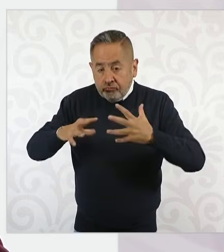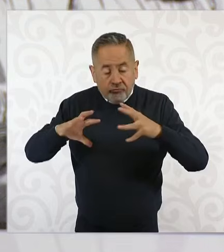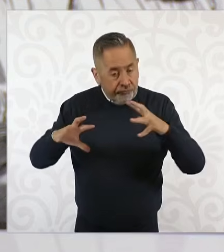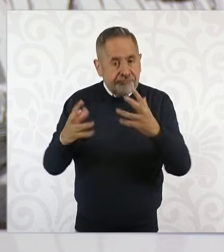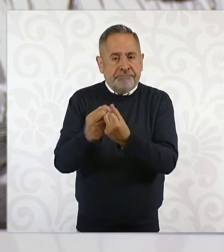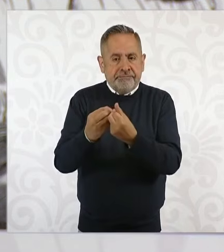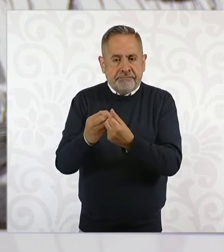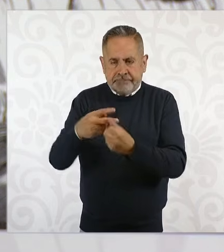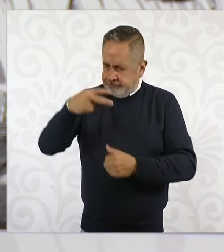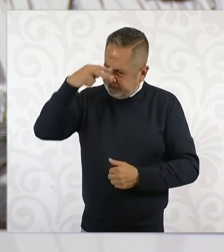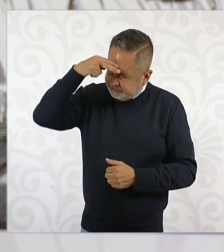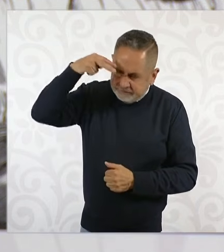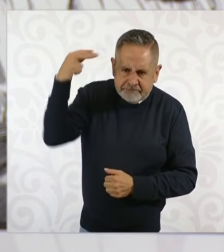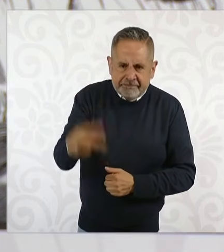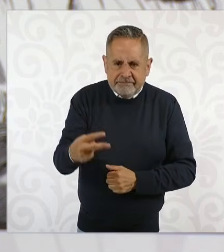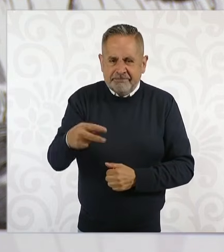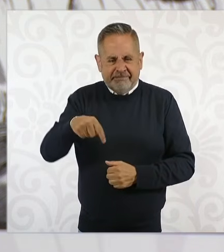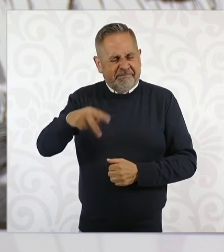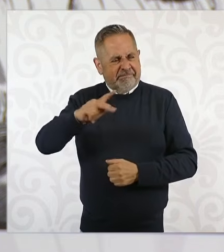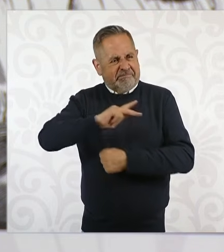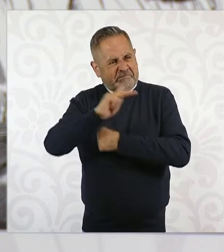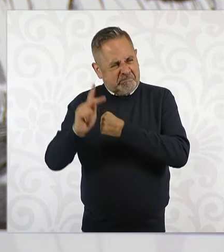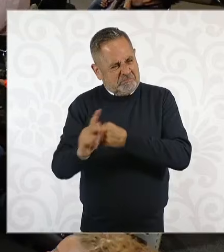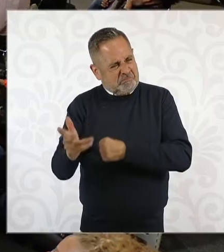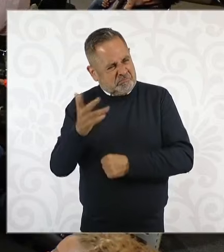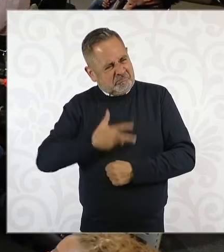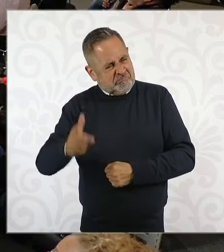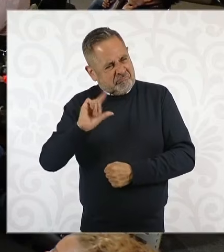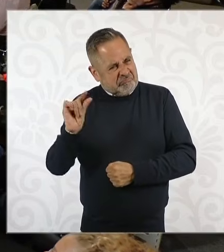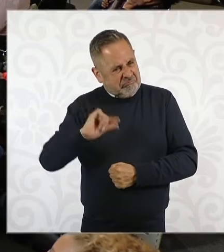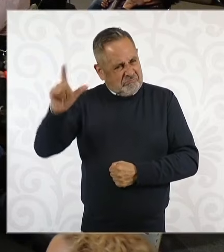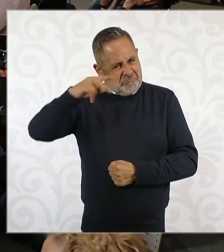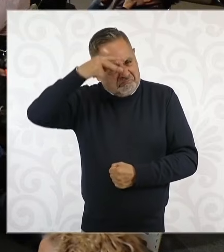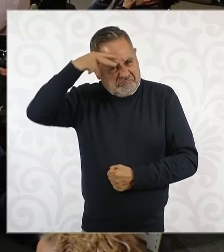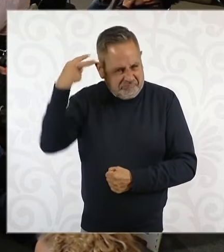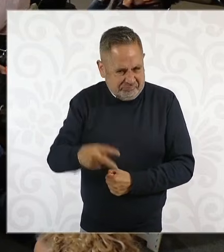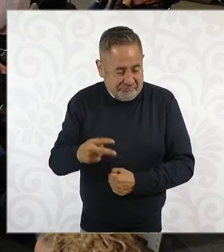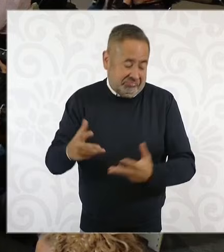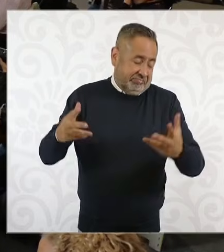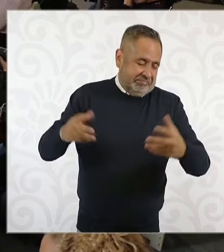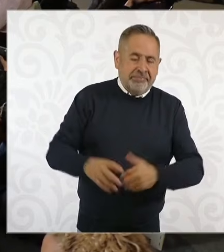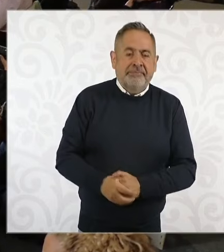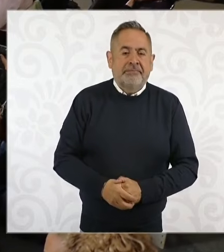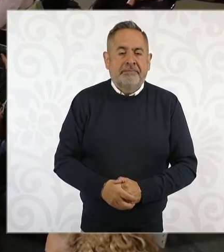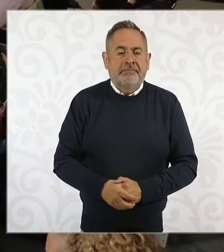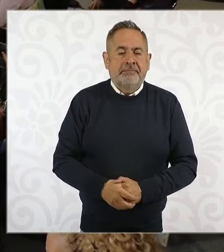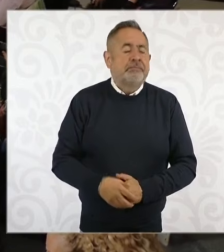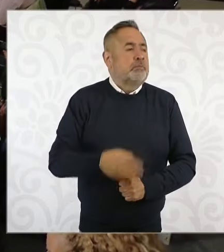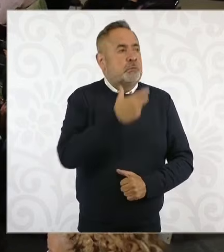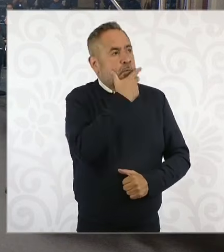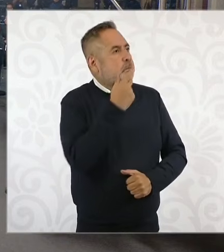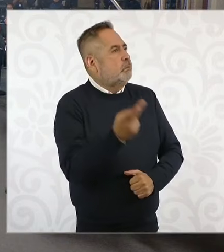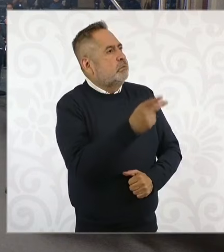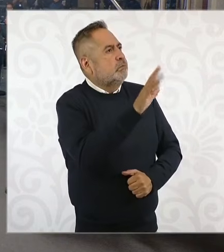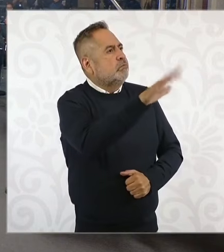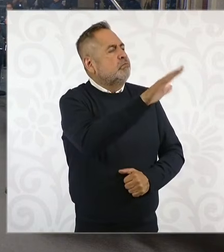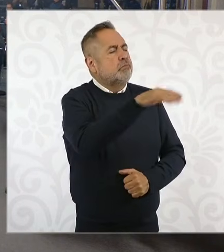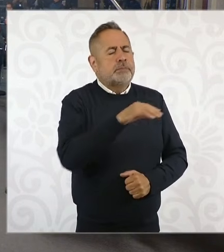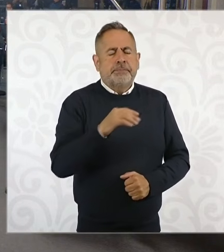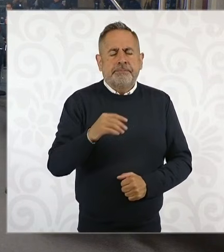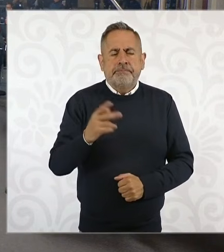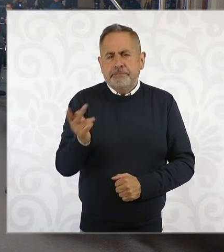México, de este gran país, de nuestro gran pueblo. Y bueno, Presidenta, en